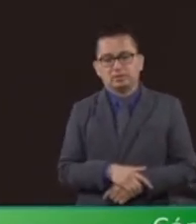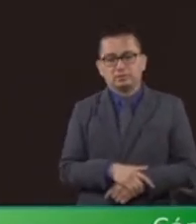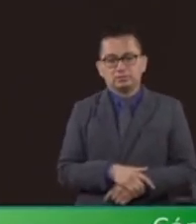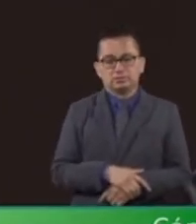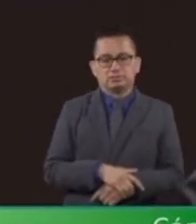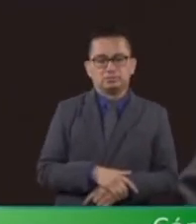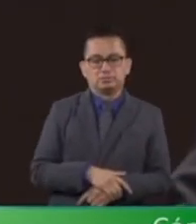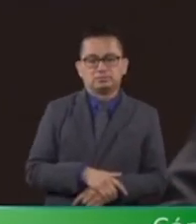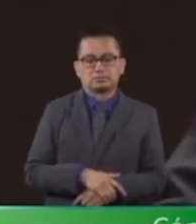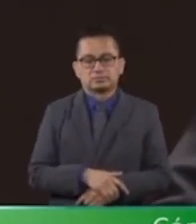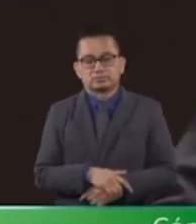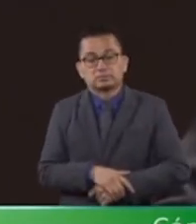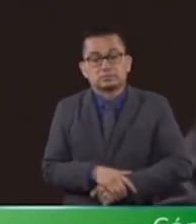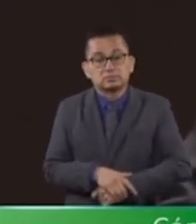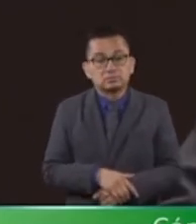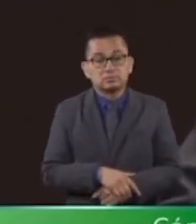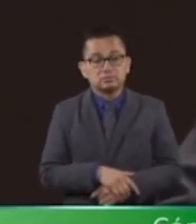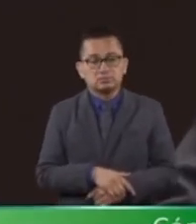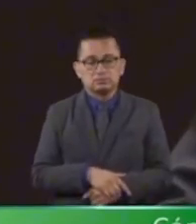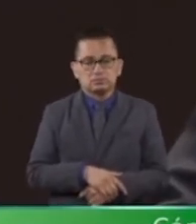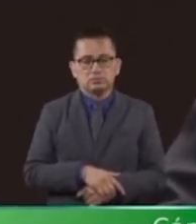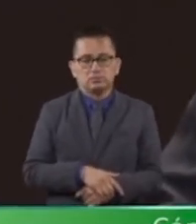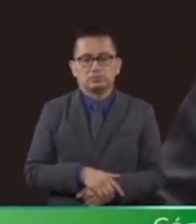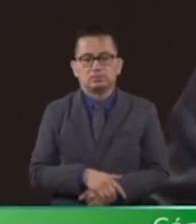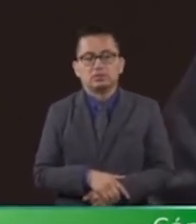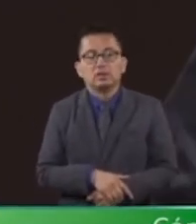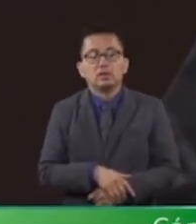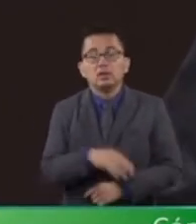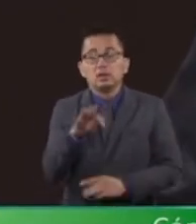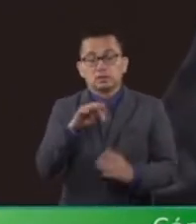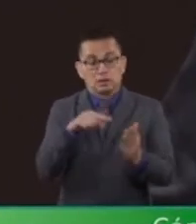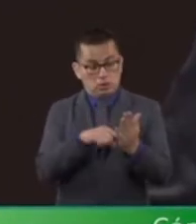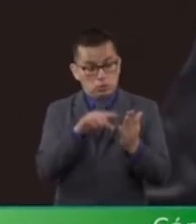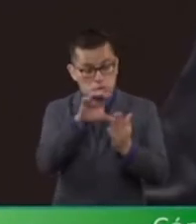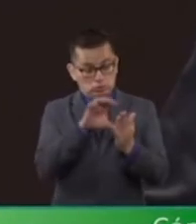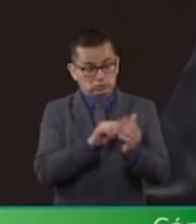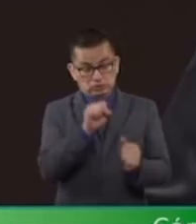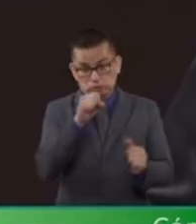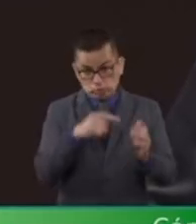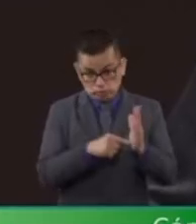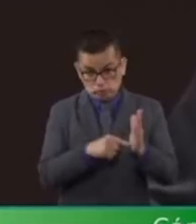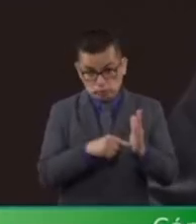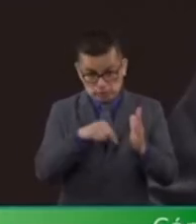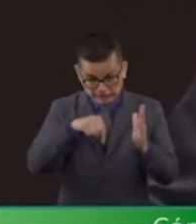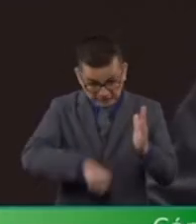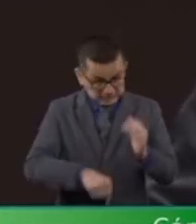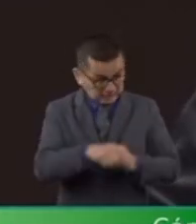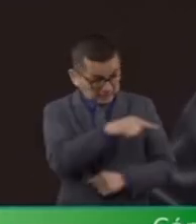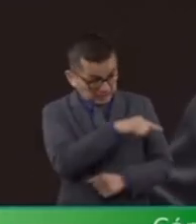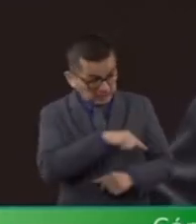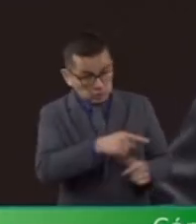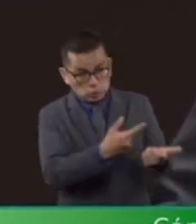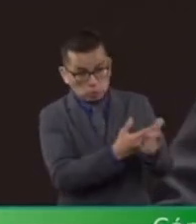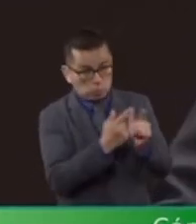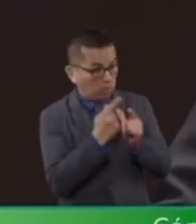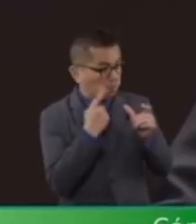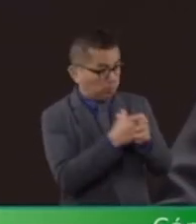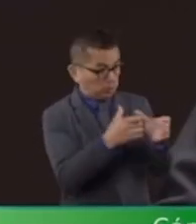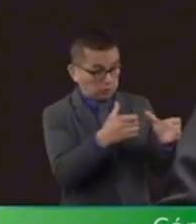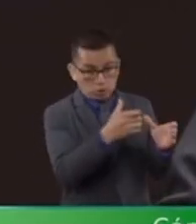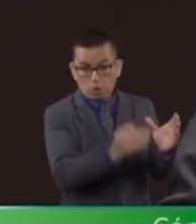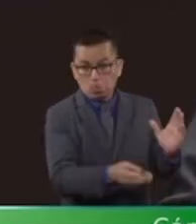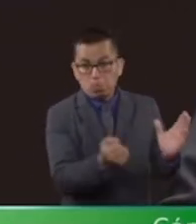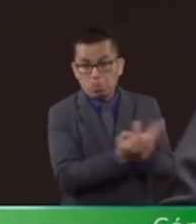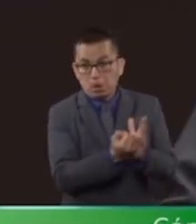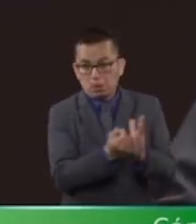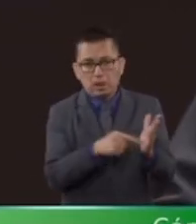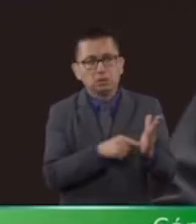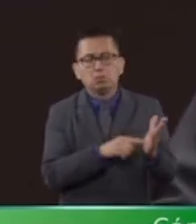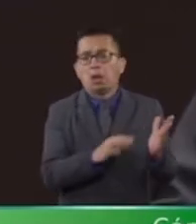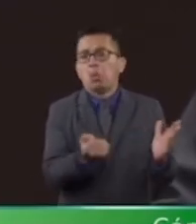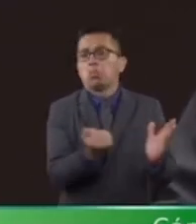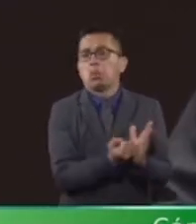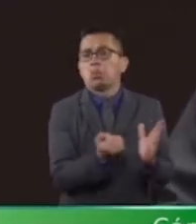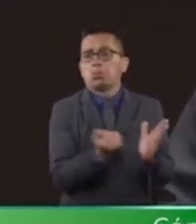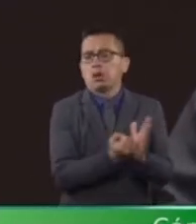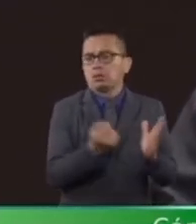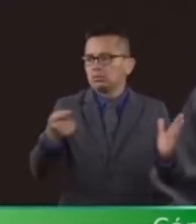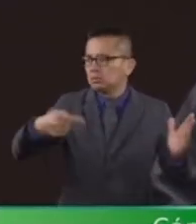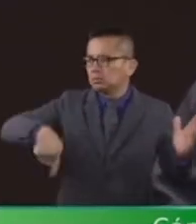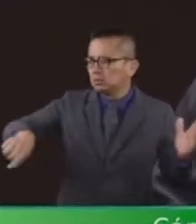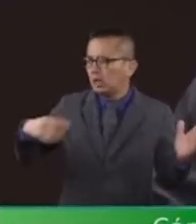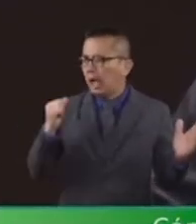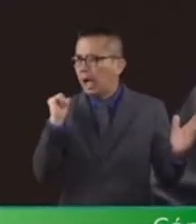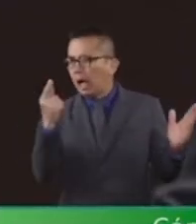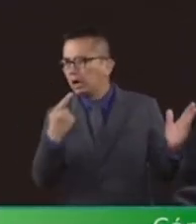Bastaría con reformas constitucionales avaladas por esta mayoría artificial que nadie podría revisar ni suspender, ni mucho